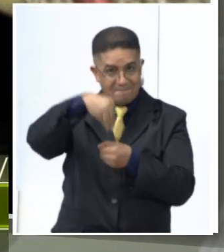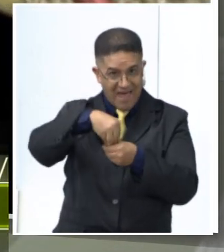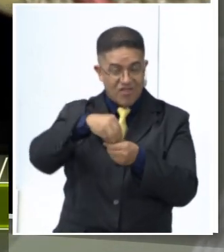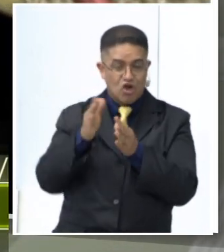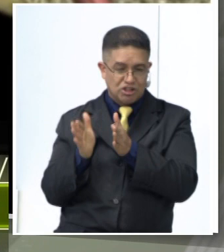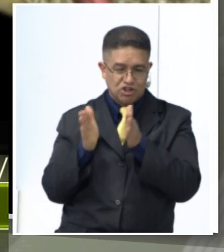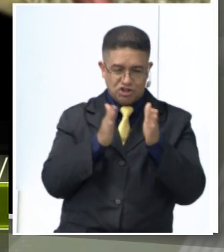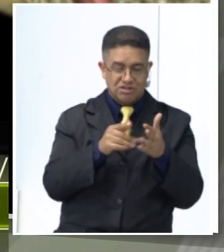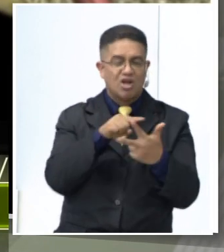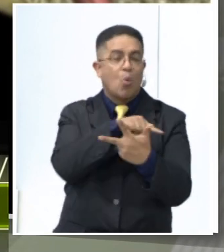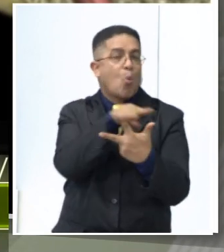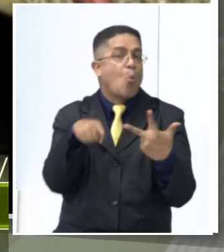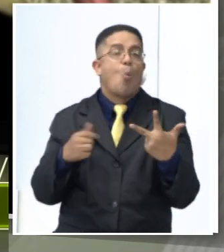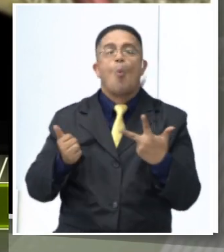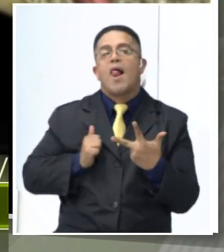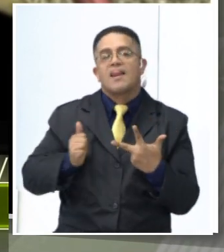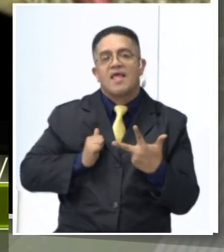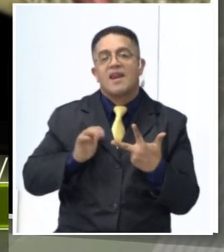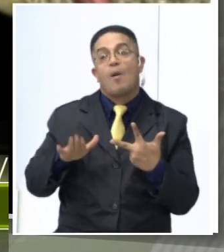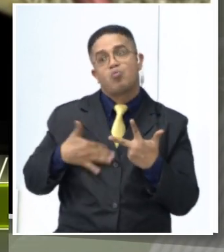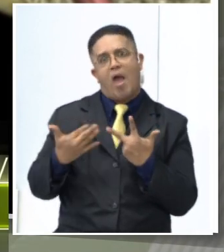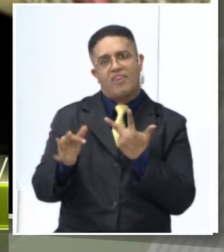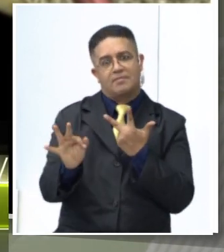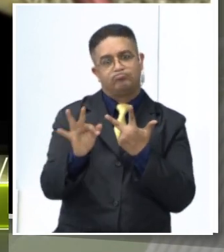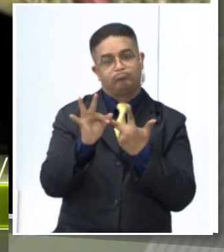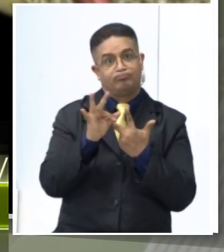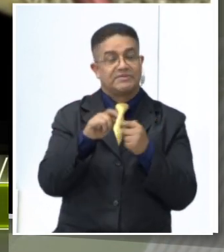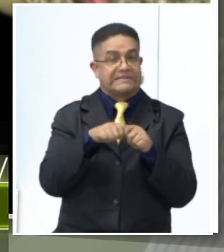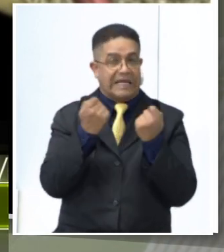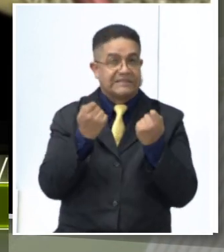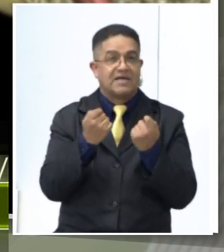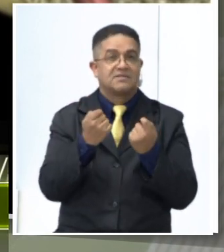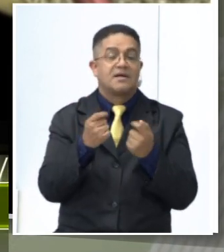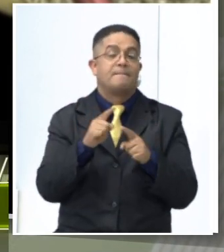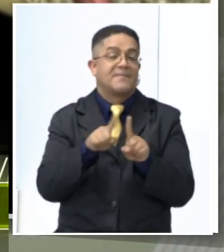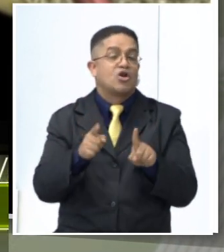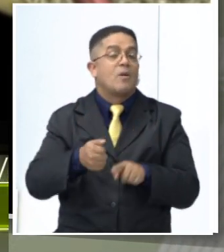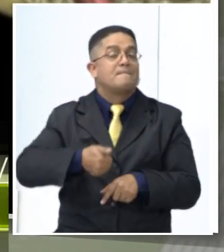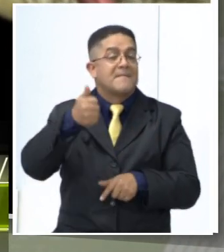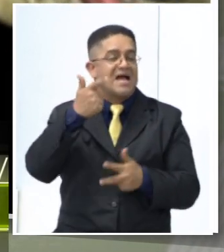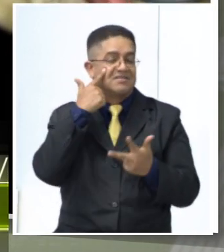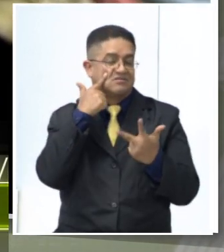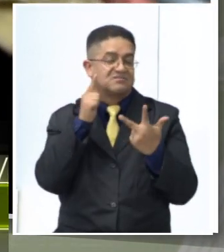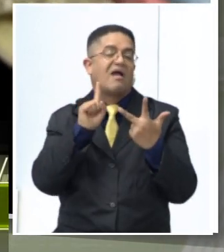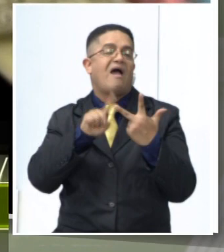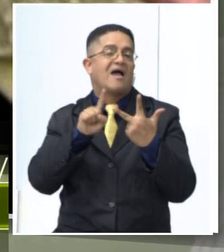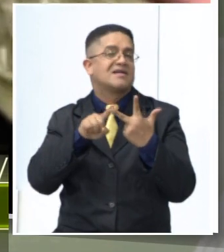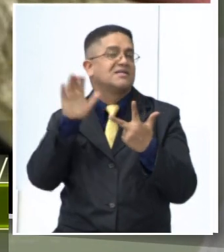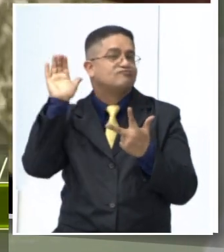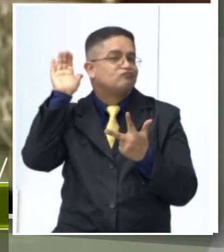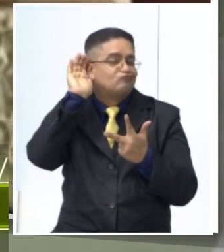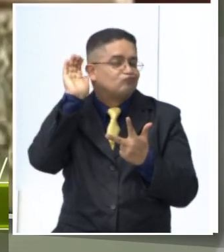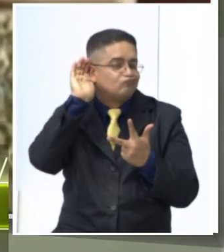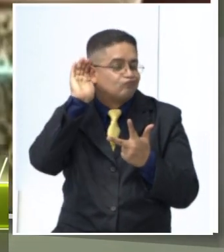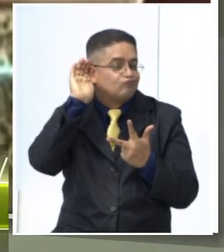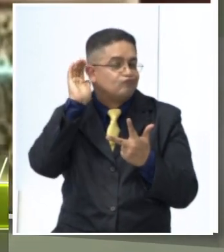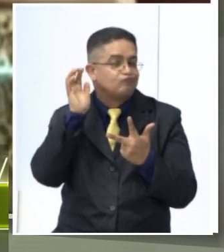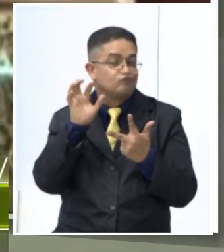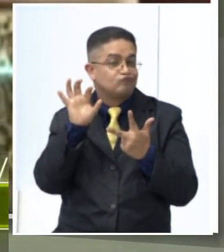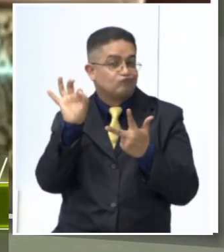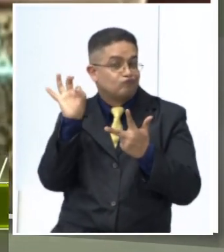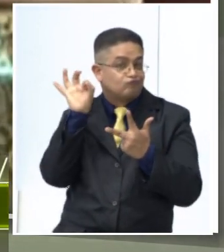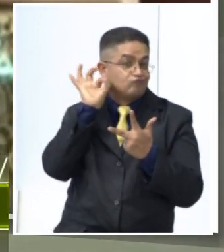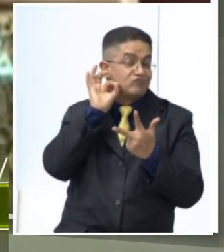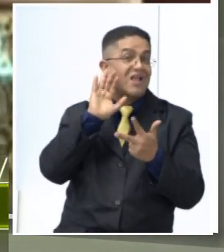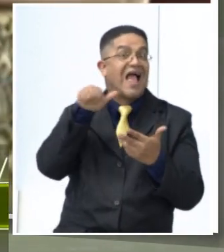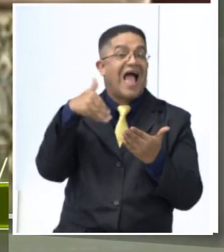cualquiera de estos tres segmentos puede existir una inflamación del oído. Lo más común es que sea en el oído externo, es decir, el pabellón auricular, el canal auditivo